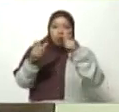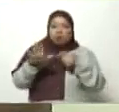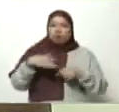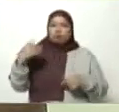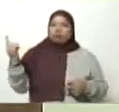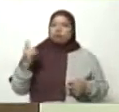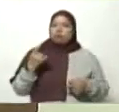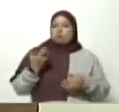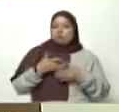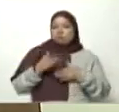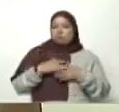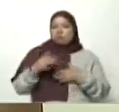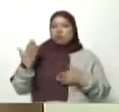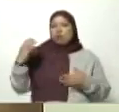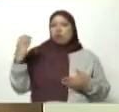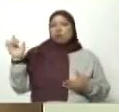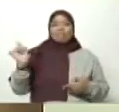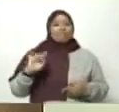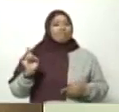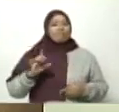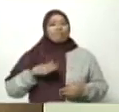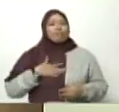como que nosotros fuésemos colonia de alguien.